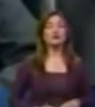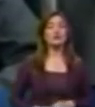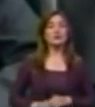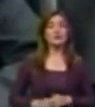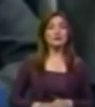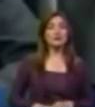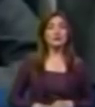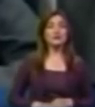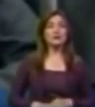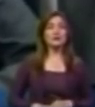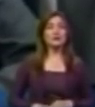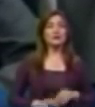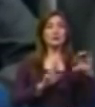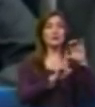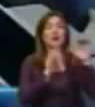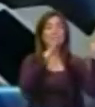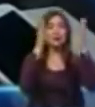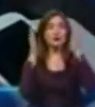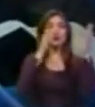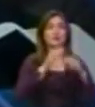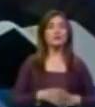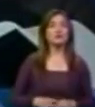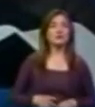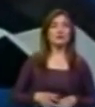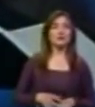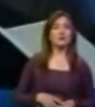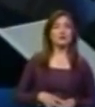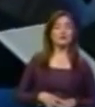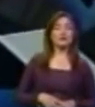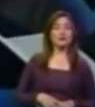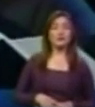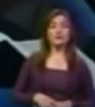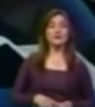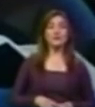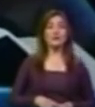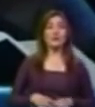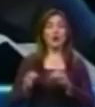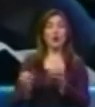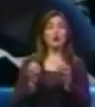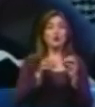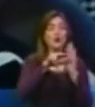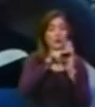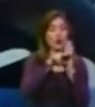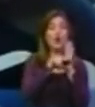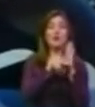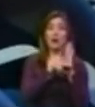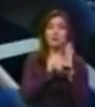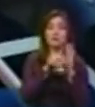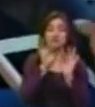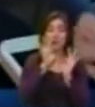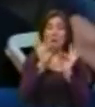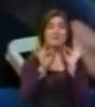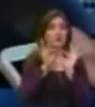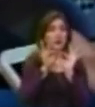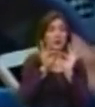en el consejo de traducción bueno yo creo que hay que ordenar hay que perfeccionar la normativa para que este nuevo